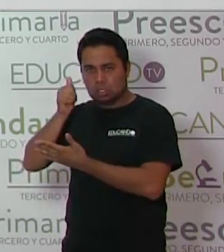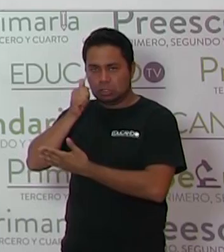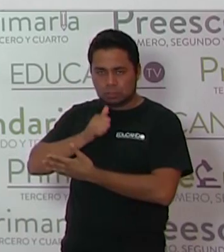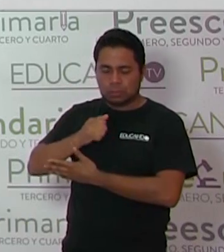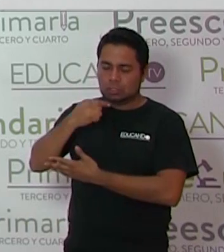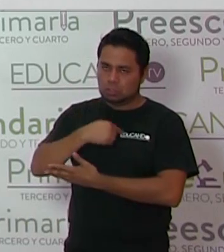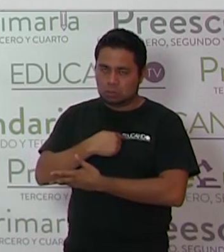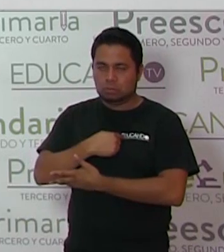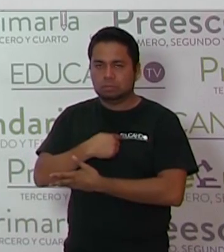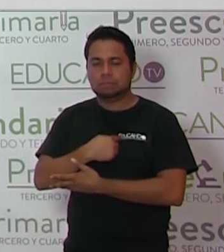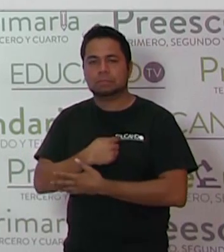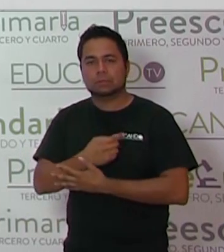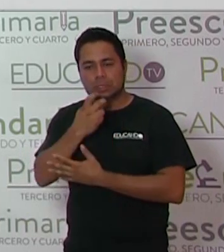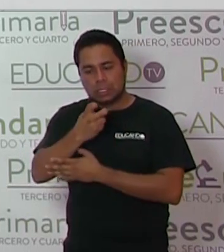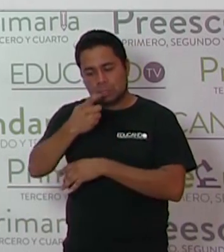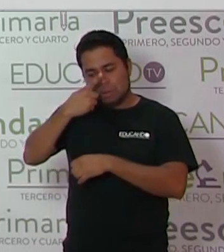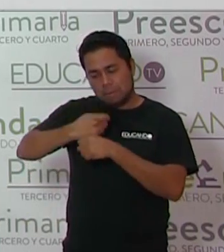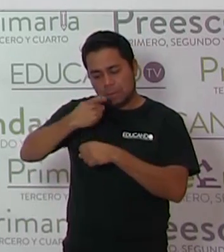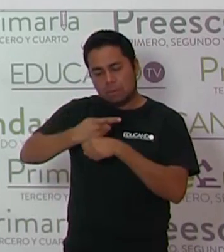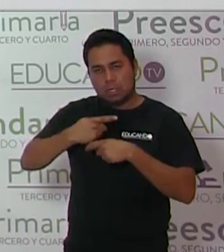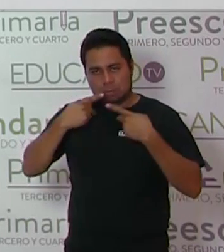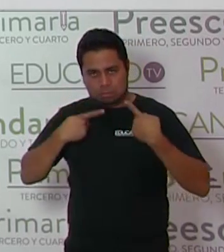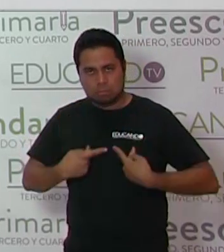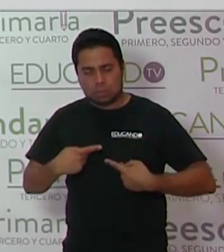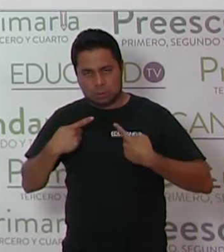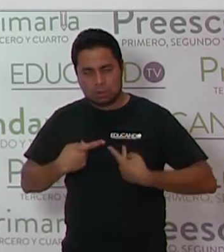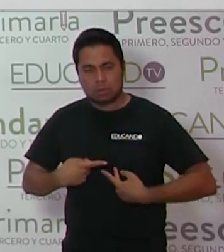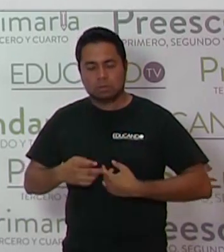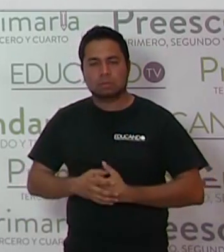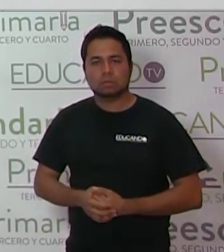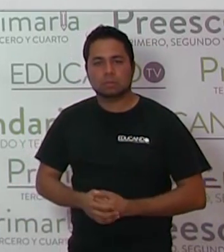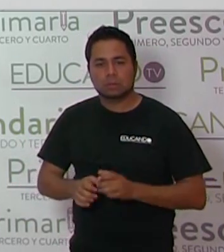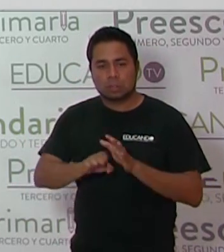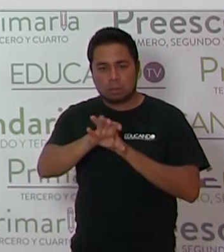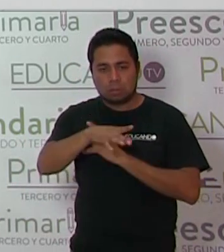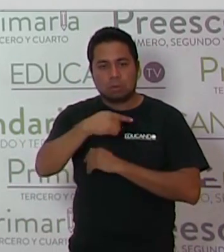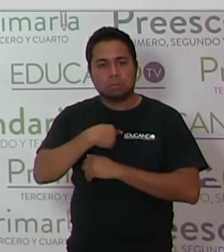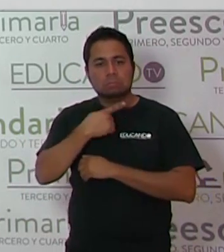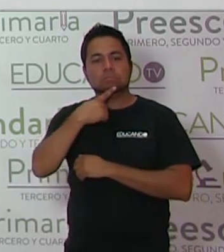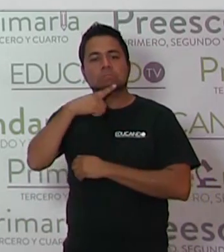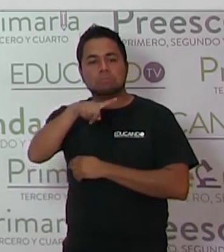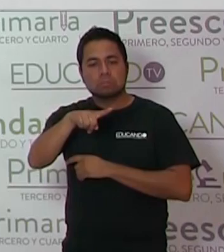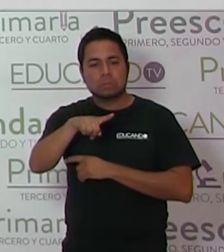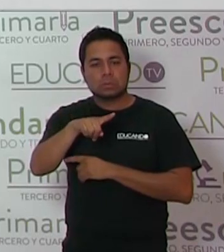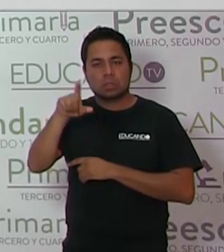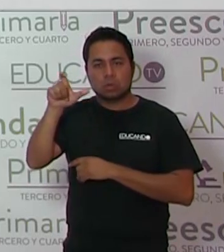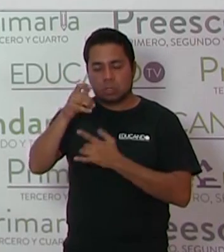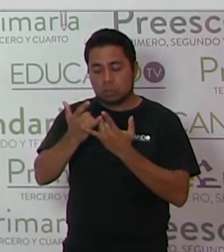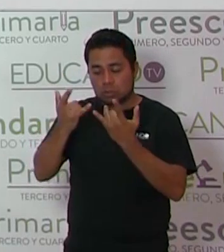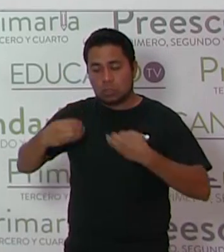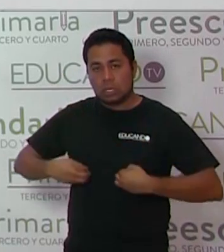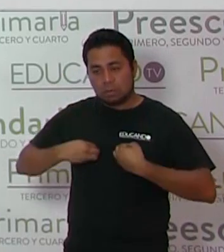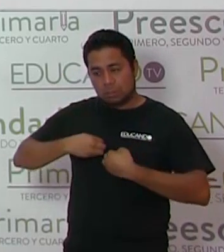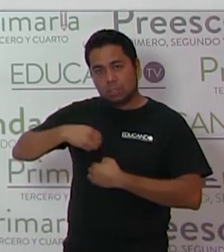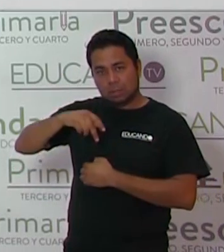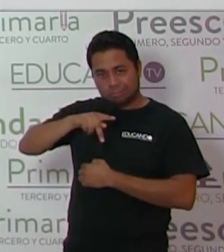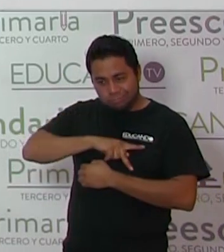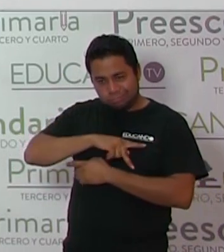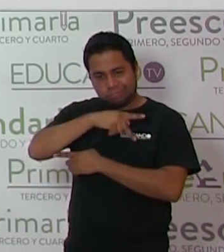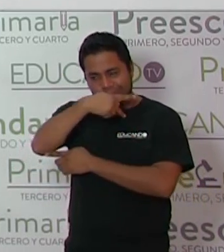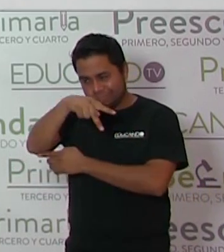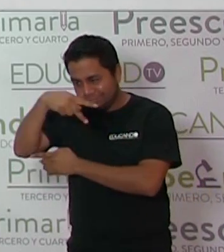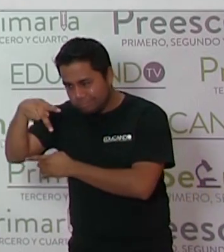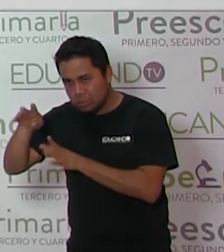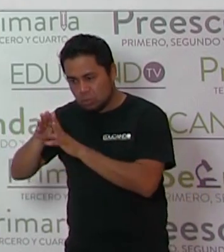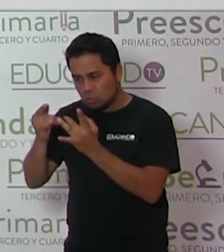Entonces, es cuando estamos hablando en primera persona. Cuando estamos escribiendo una autobiografía, que es la historia de